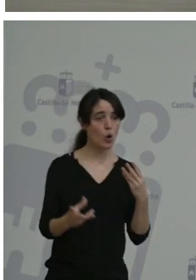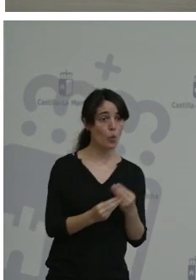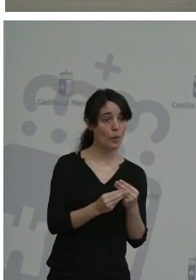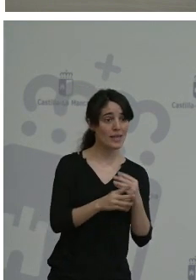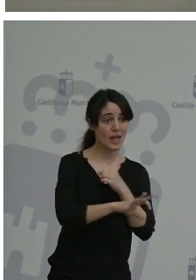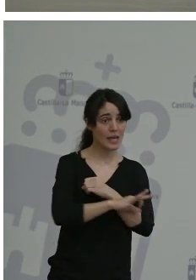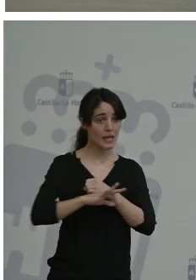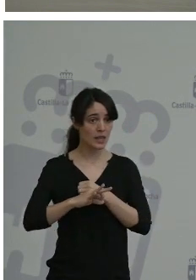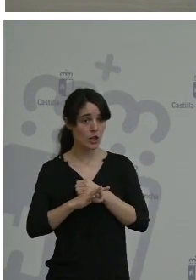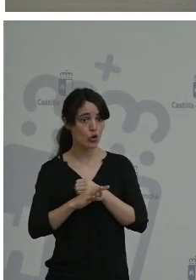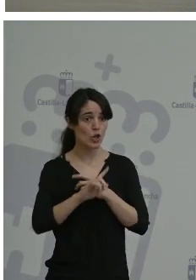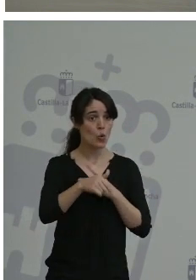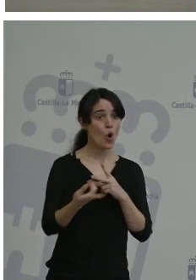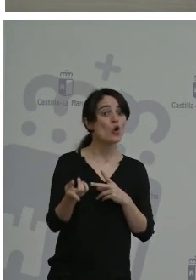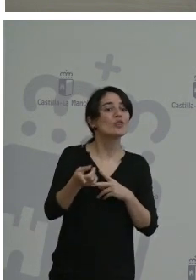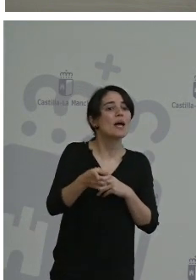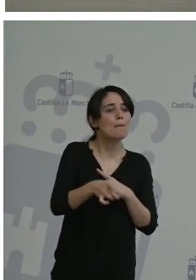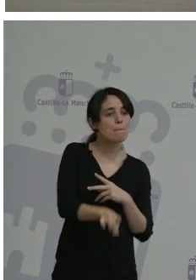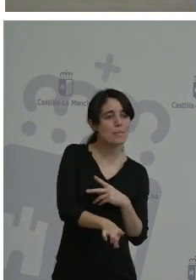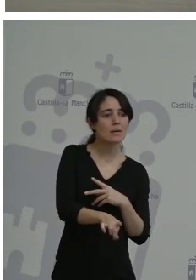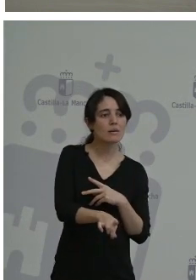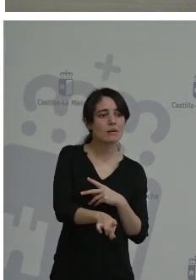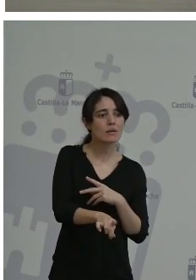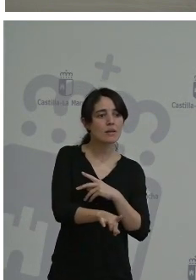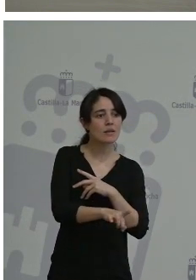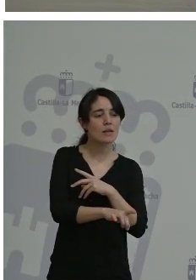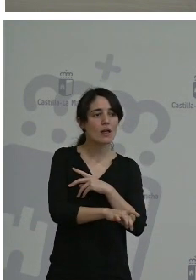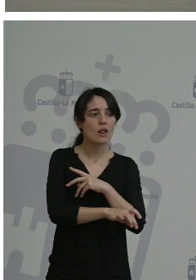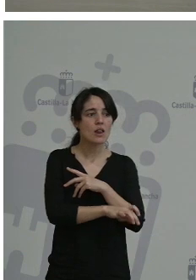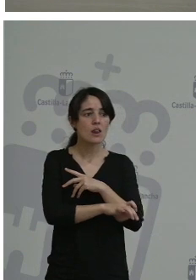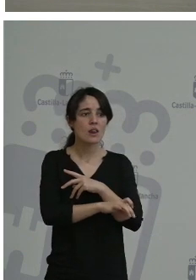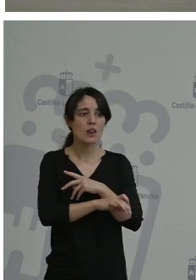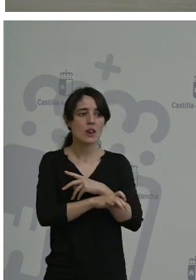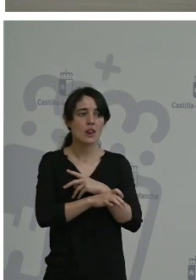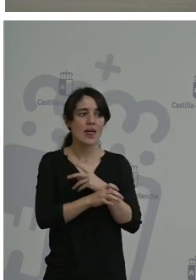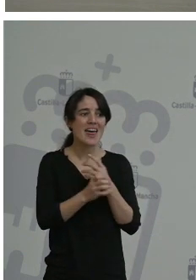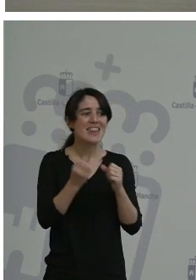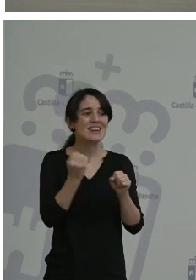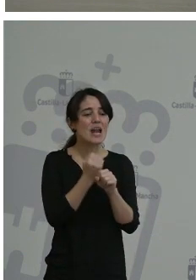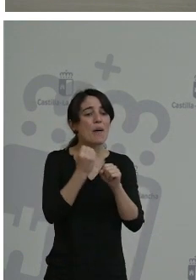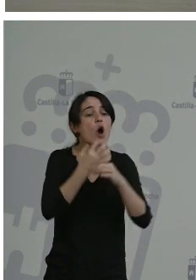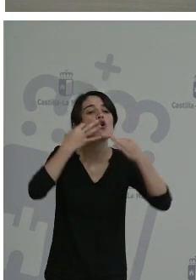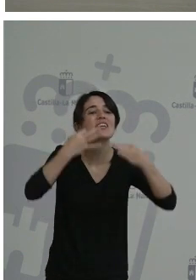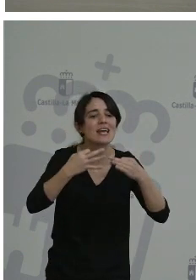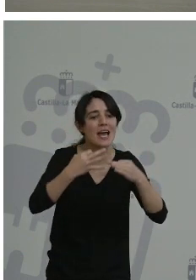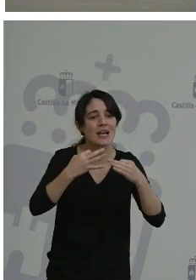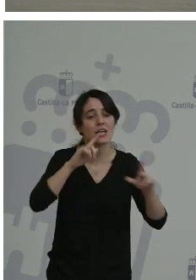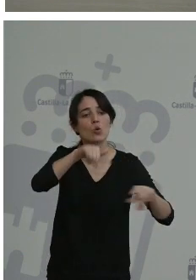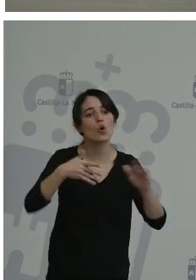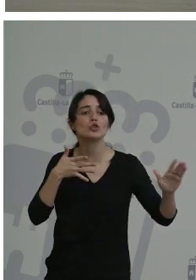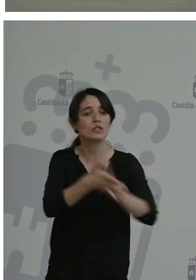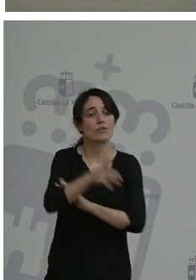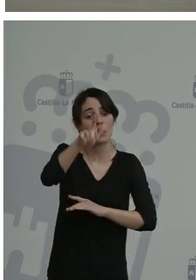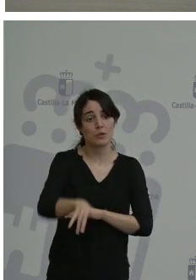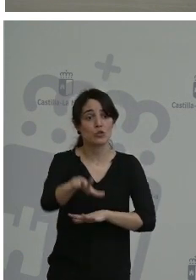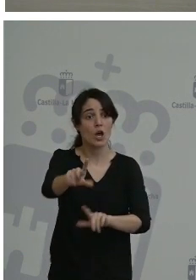y también de las tareas que se va a desempeñar ese puesto. Esa foto completa, ese gran